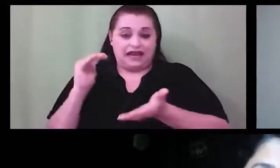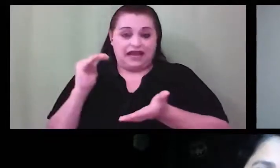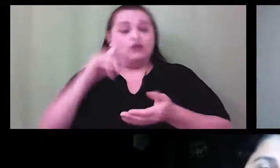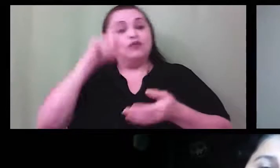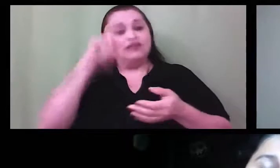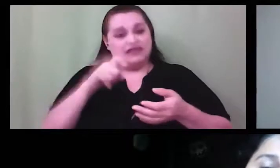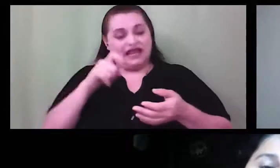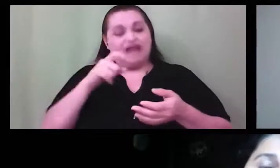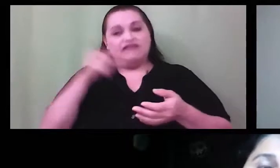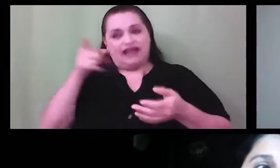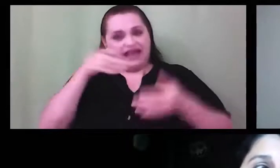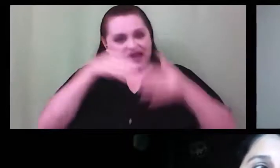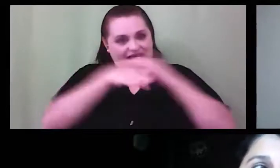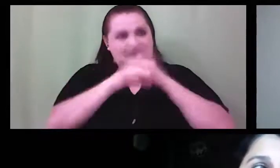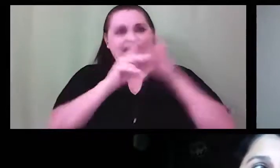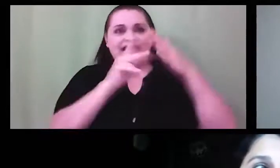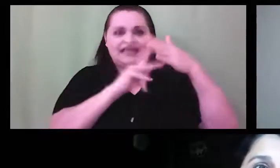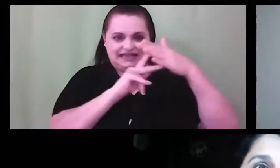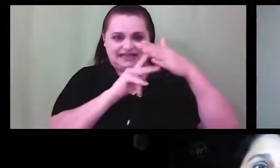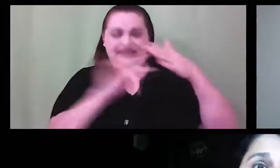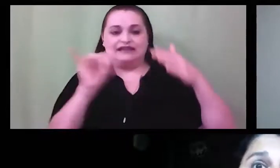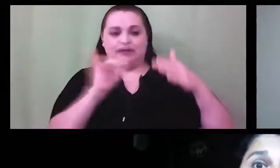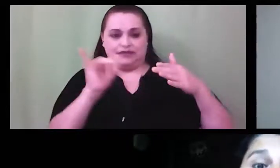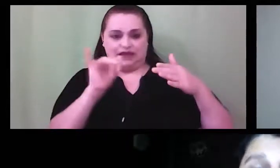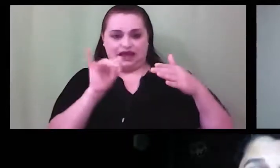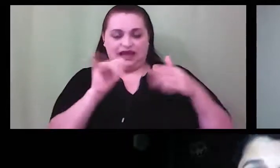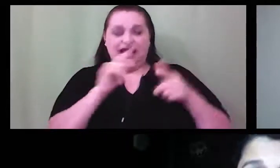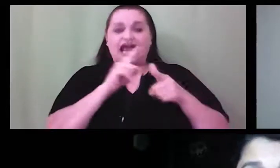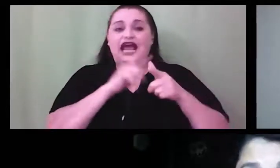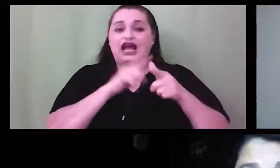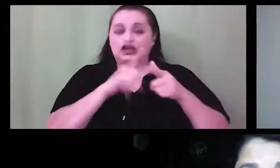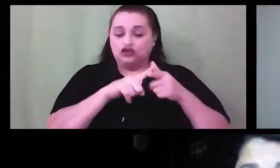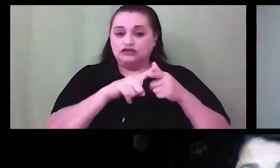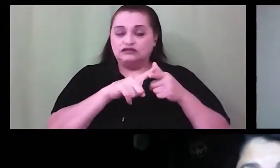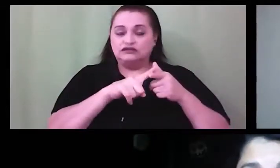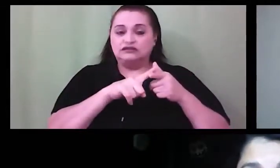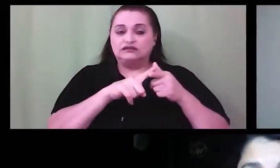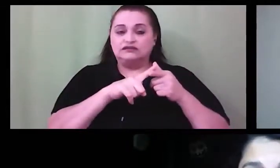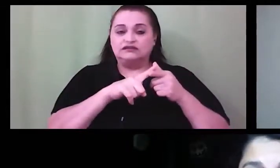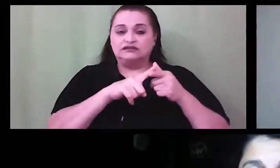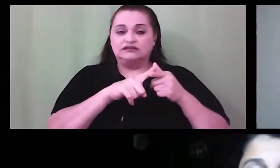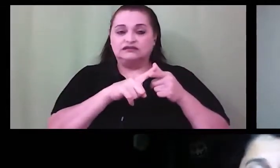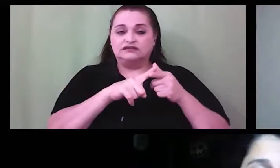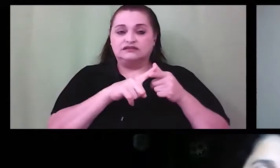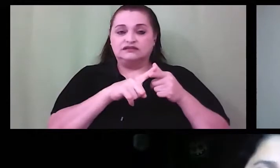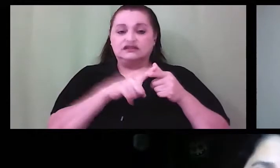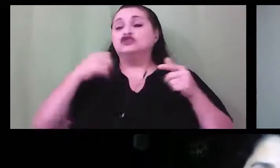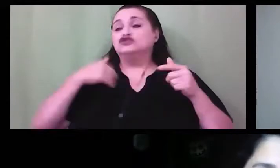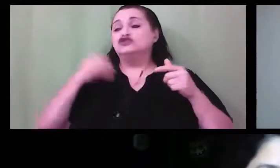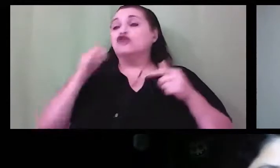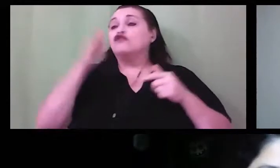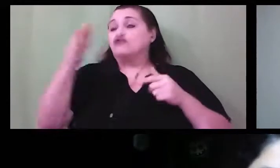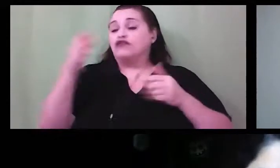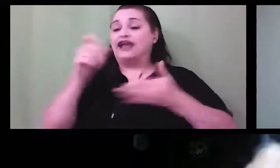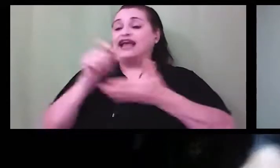que meterlo también al kinder. Entonces fui a una escuela que